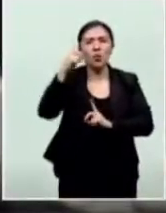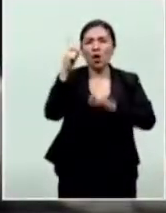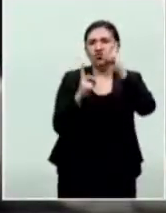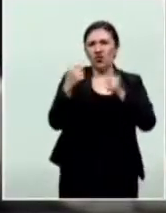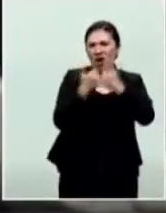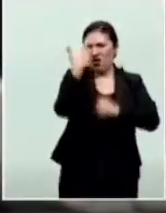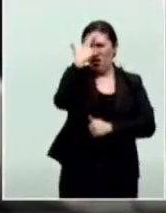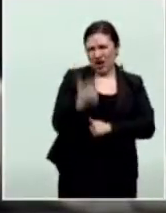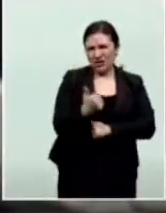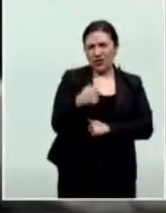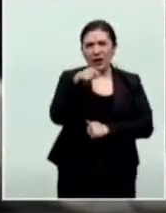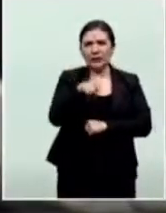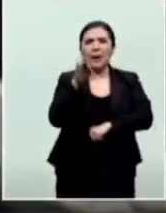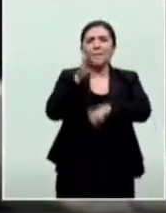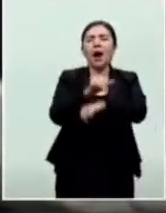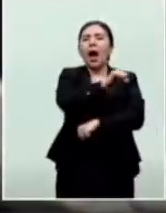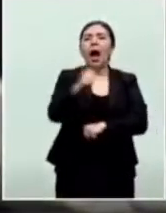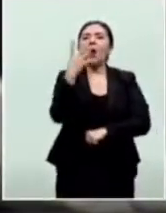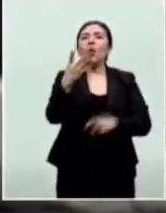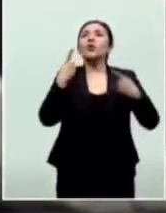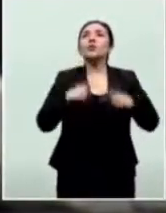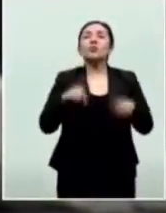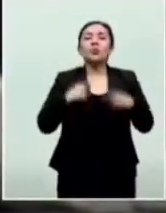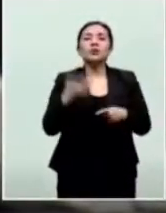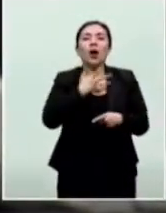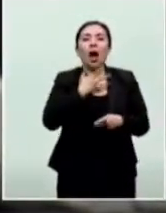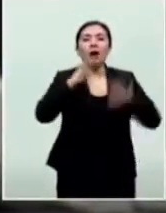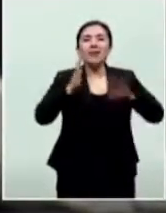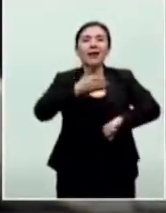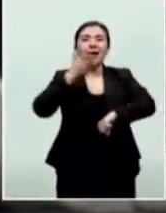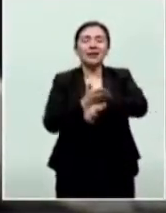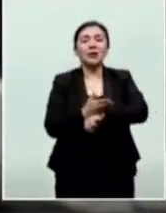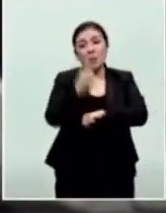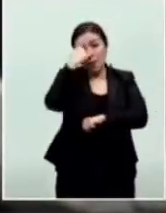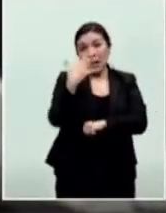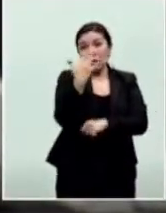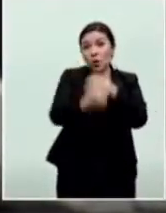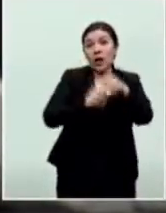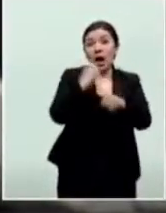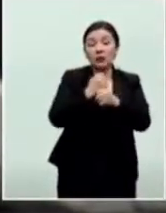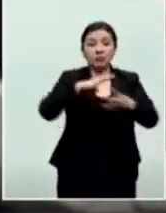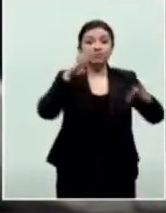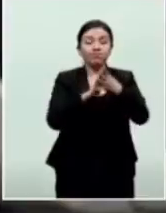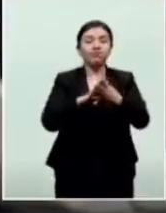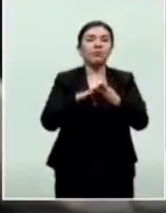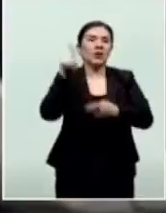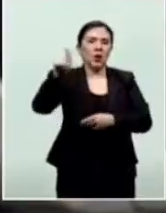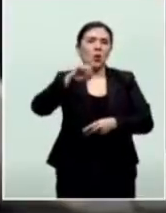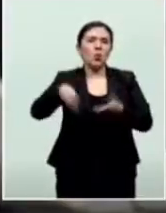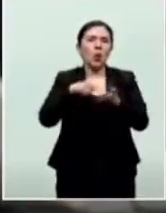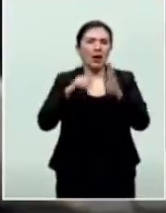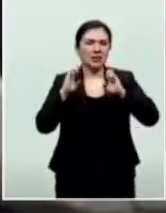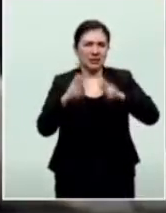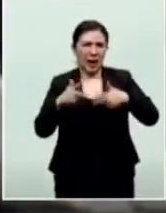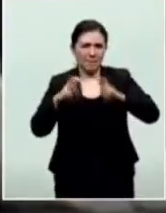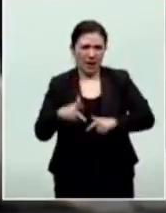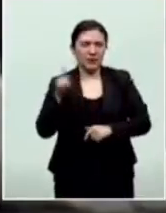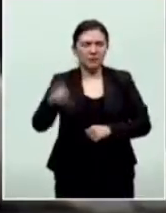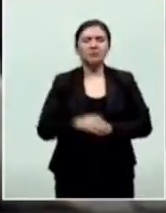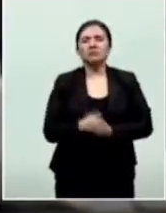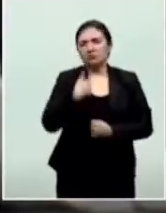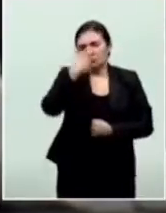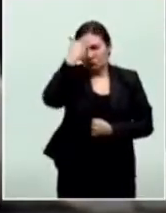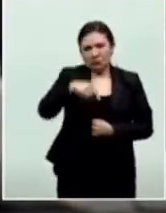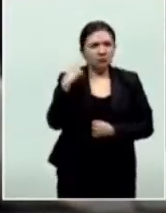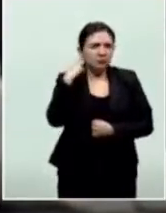este amparo de cuatro personas que fueron sentenciados a 50 años de prisión en Chiapas, sabemos que en la